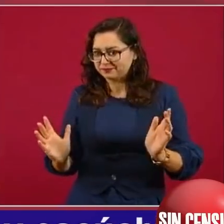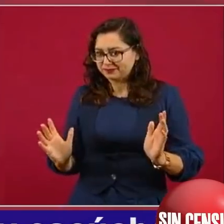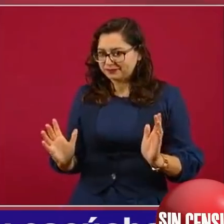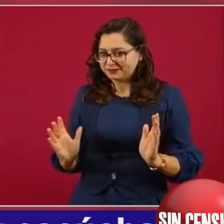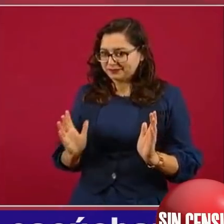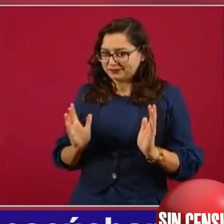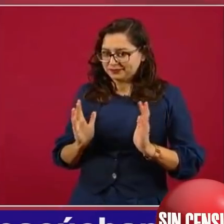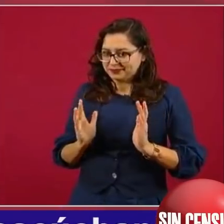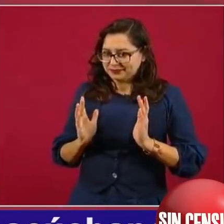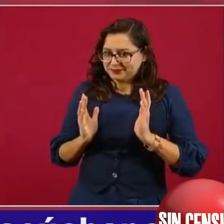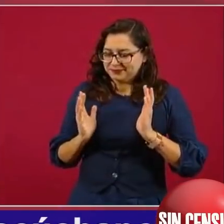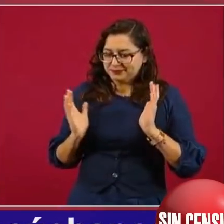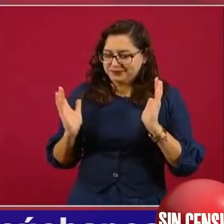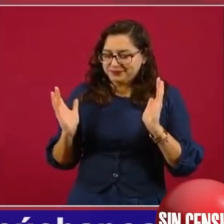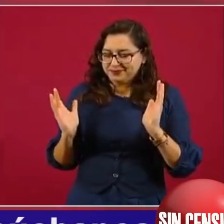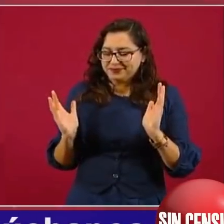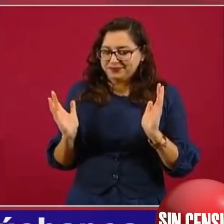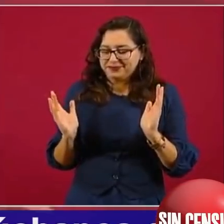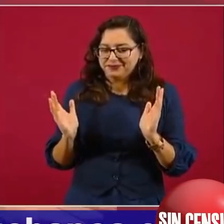es que